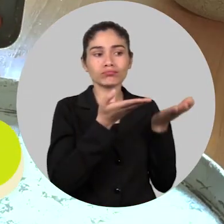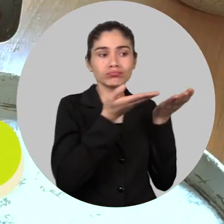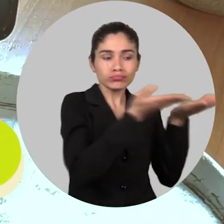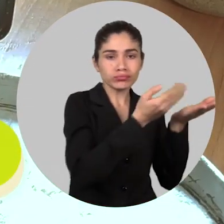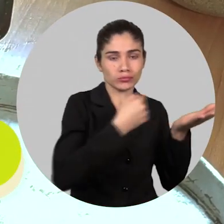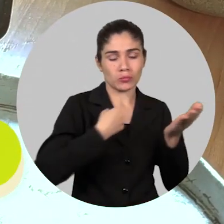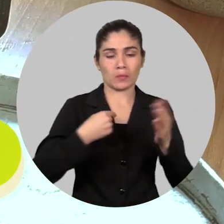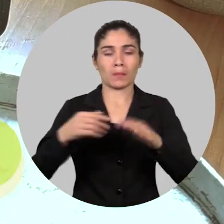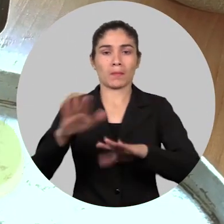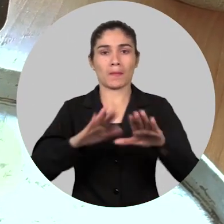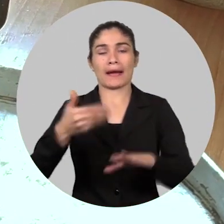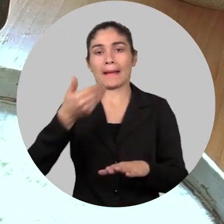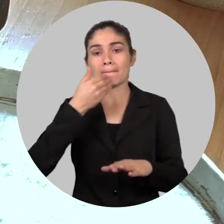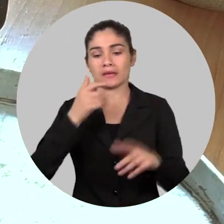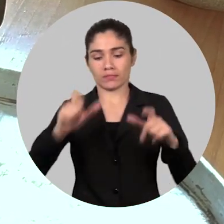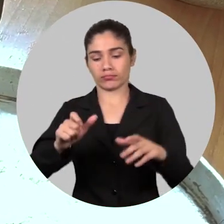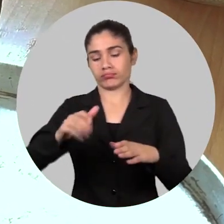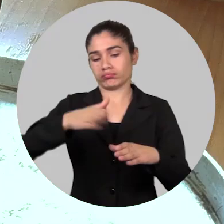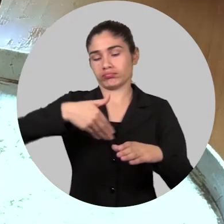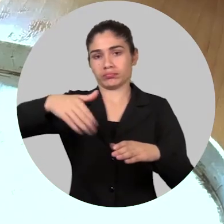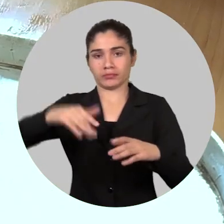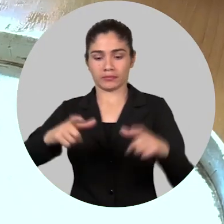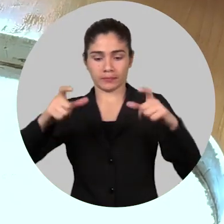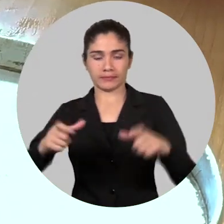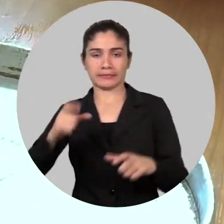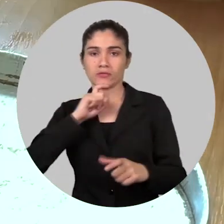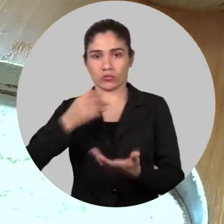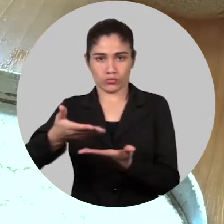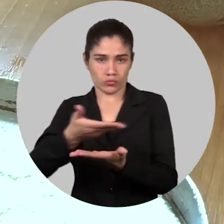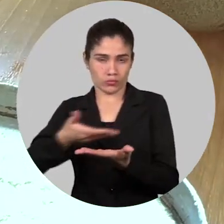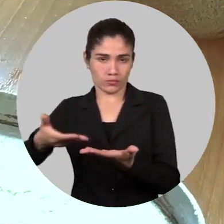tiempo, vamos a meter nuestros pancitos.